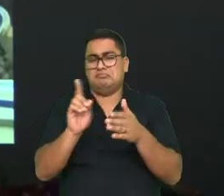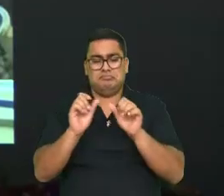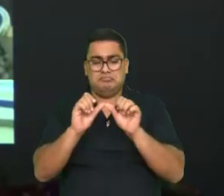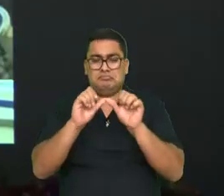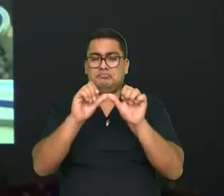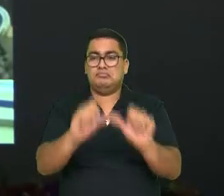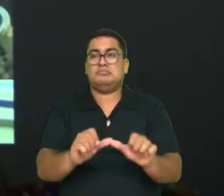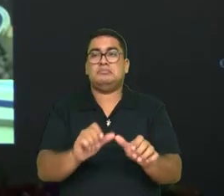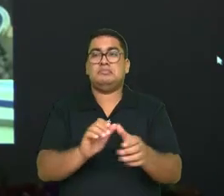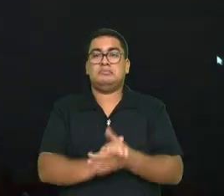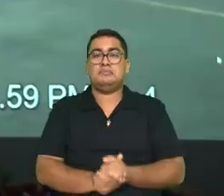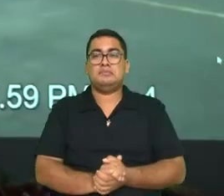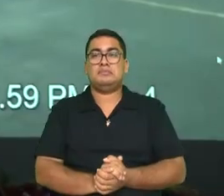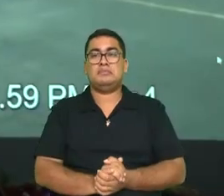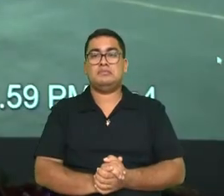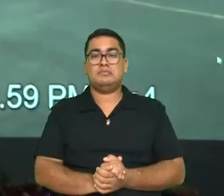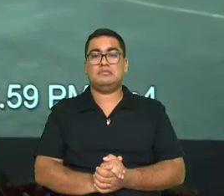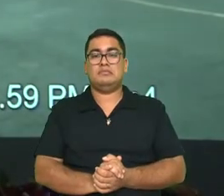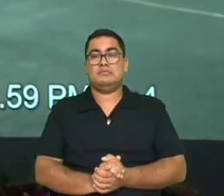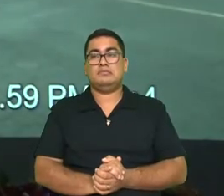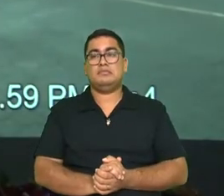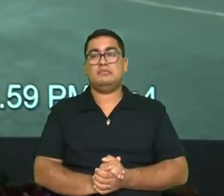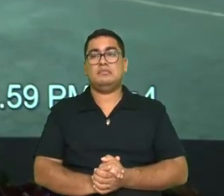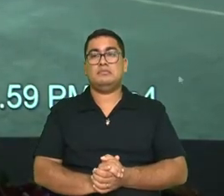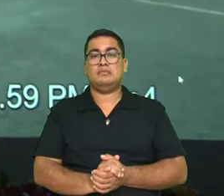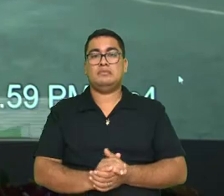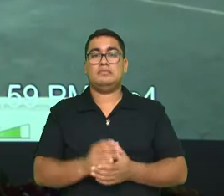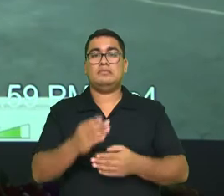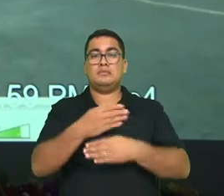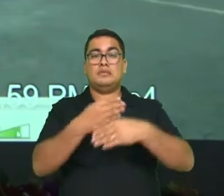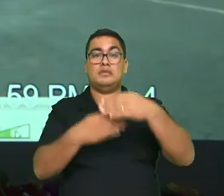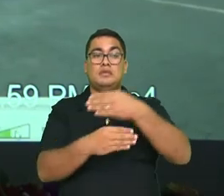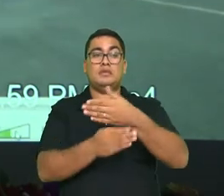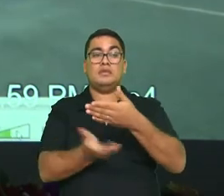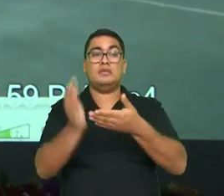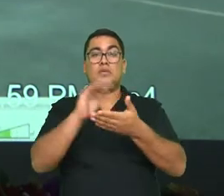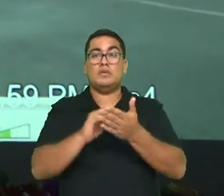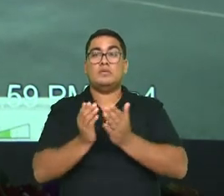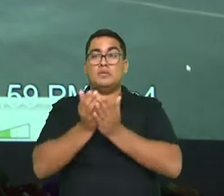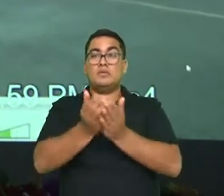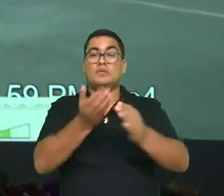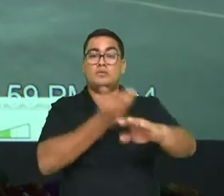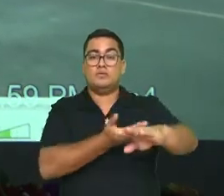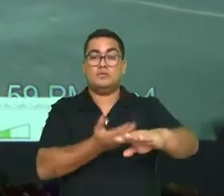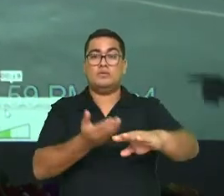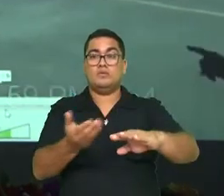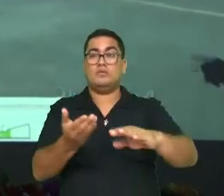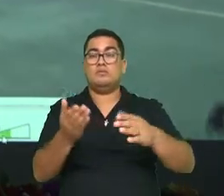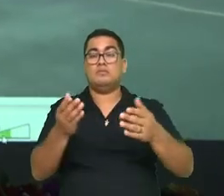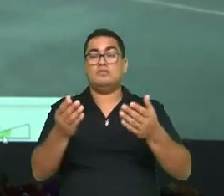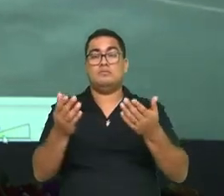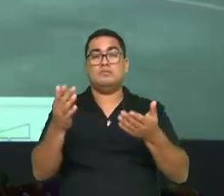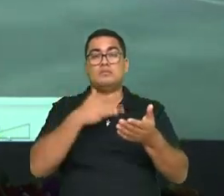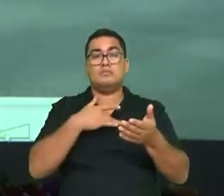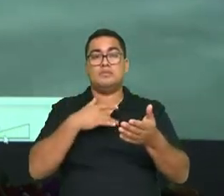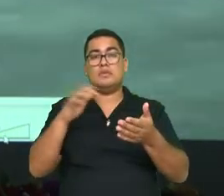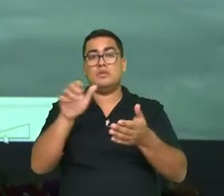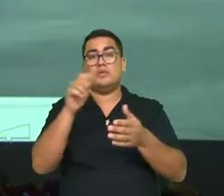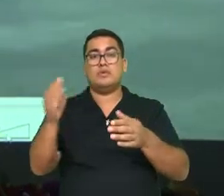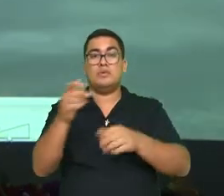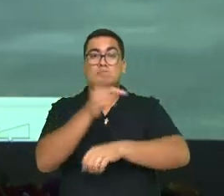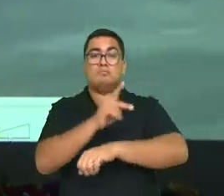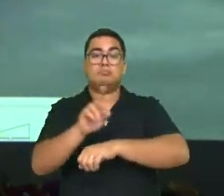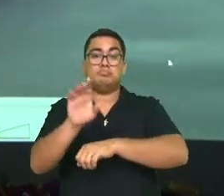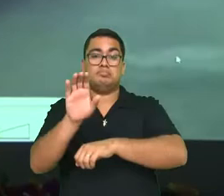avanzando. Como parte del trabajo de reconstrucción de este muelle, trasladarán el material disponible en otros puertos e